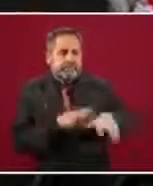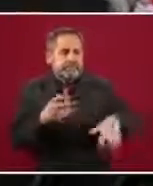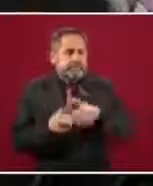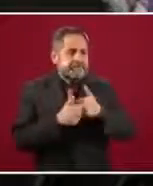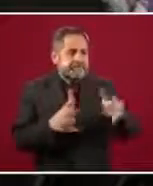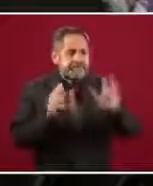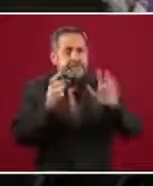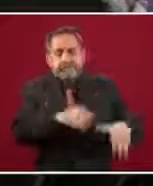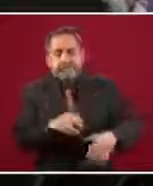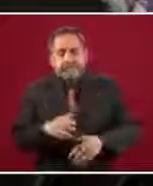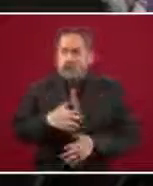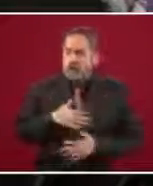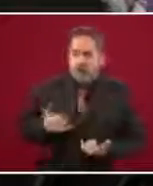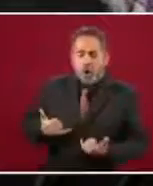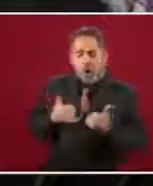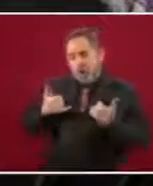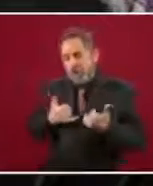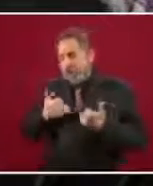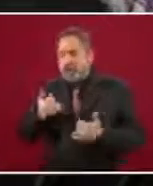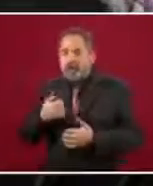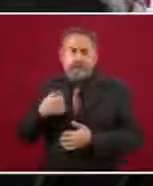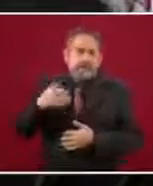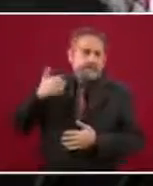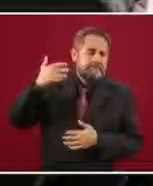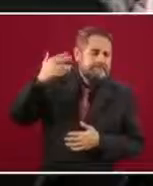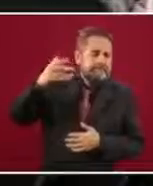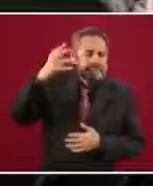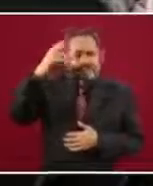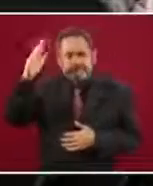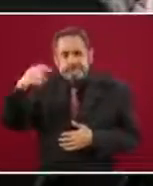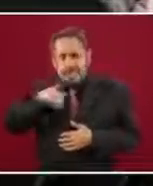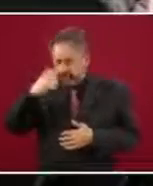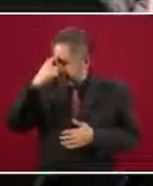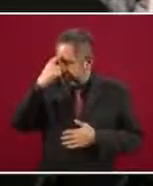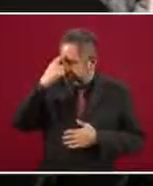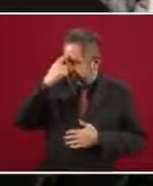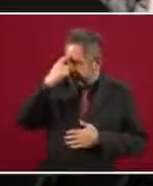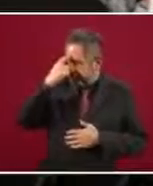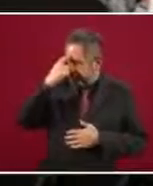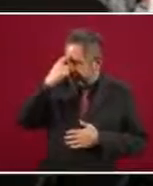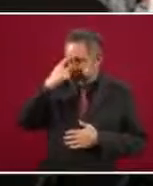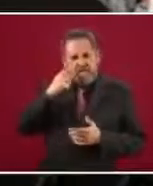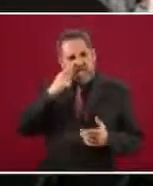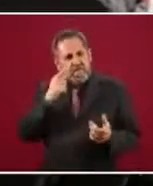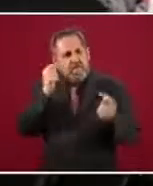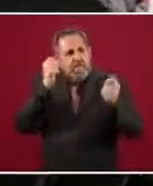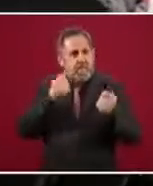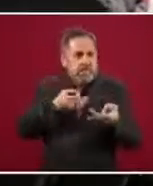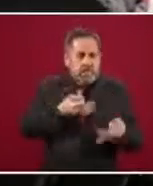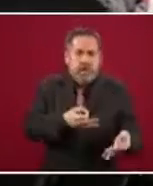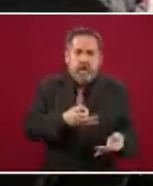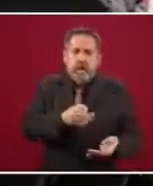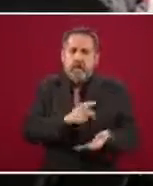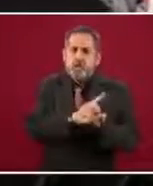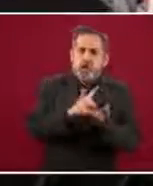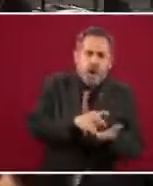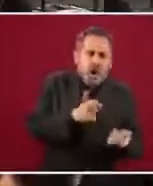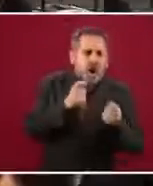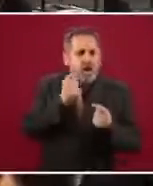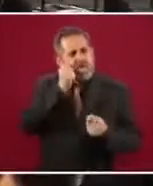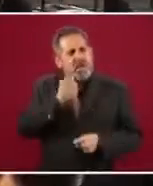los jóvenes o adolescentes y posteriormente adultos se conviertan en sicarios y también consumidores de drogas de diferente